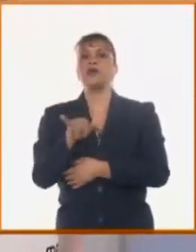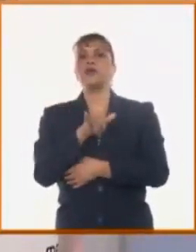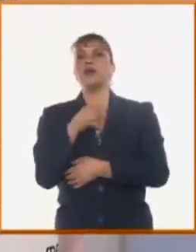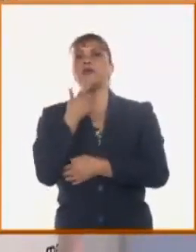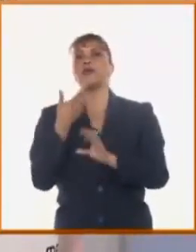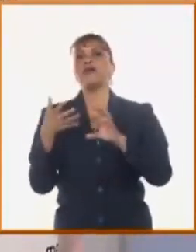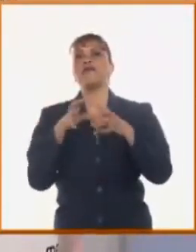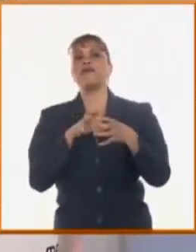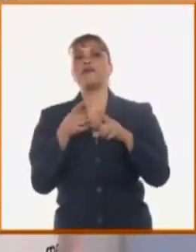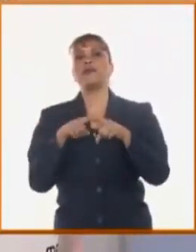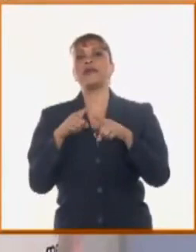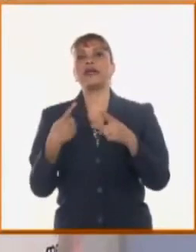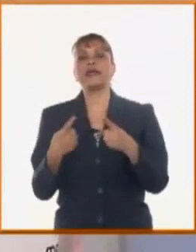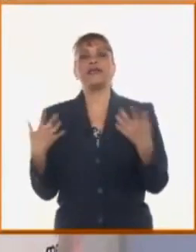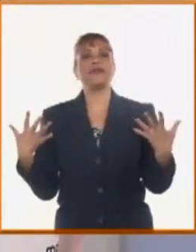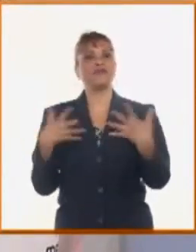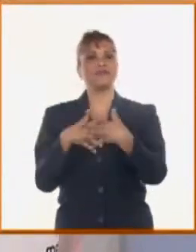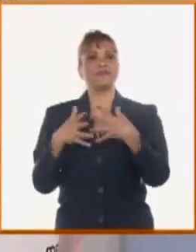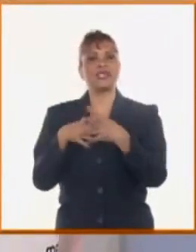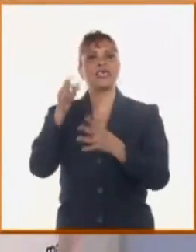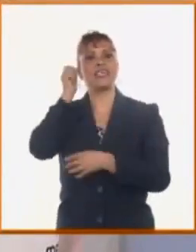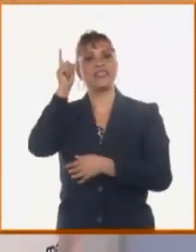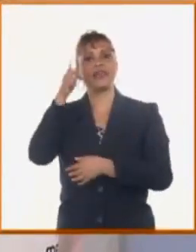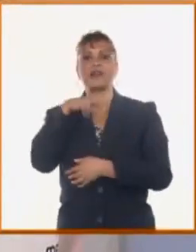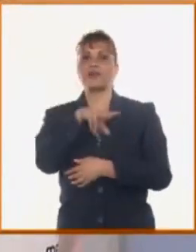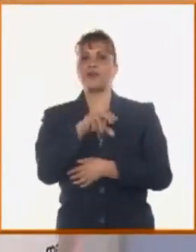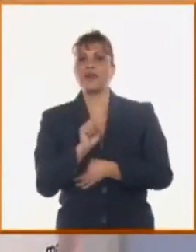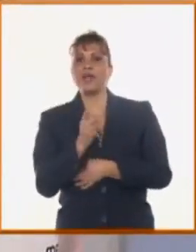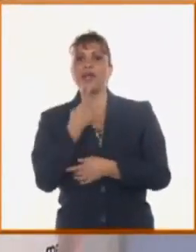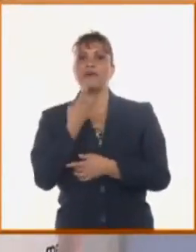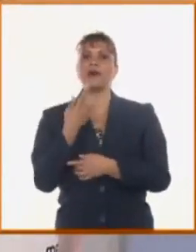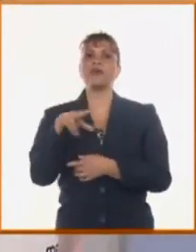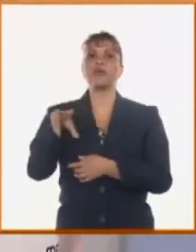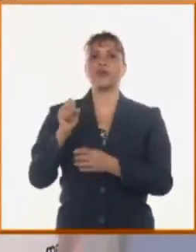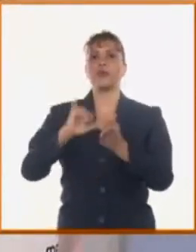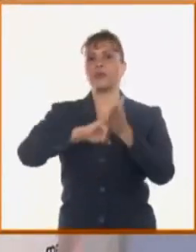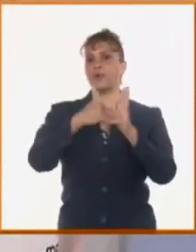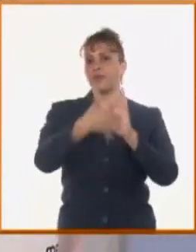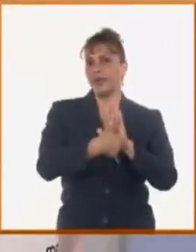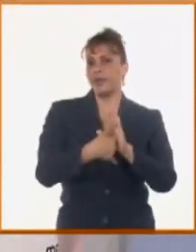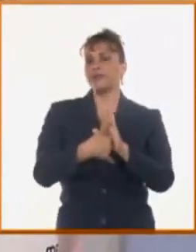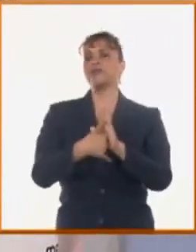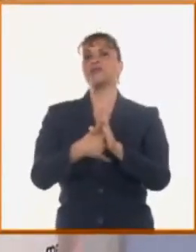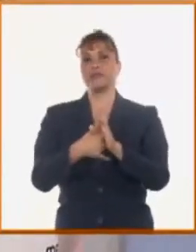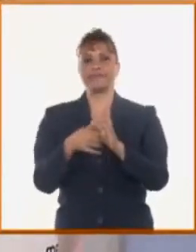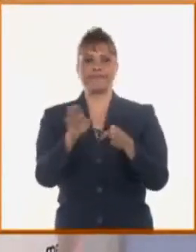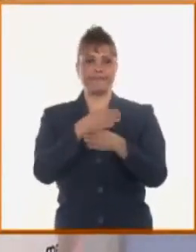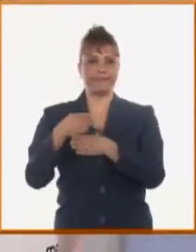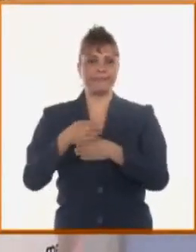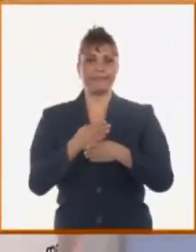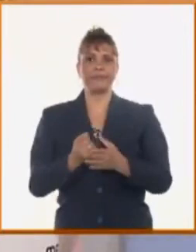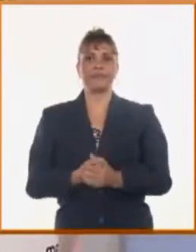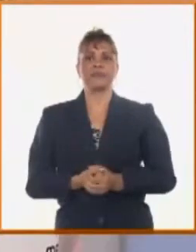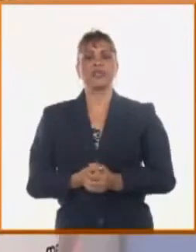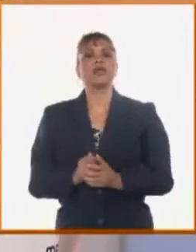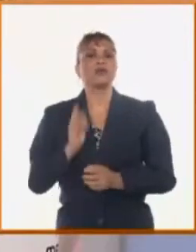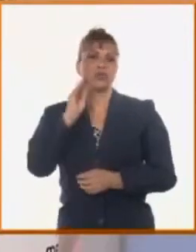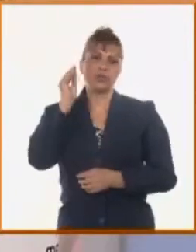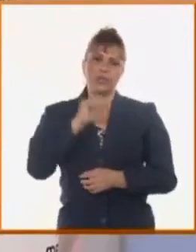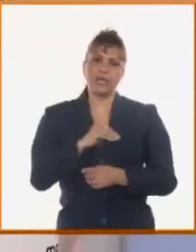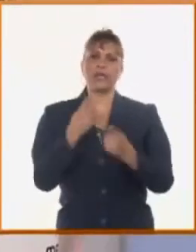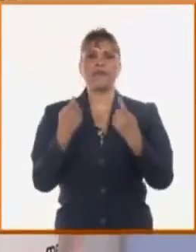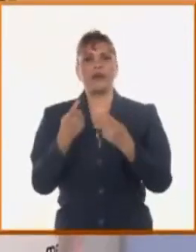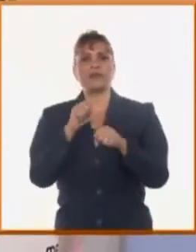una fuente de nuevas ideas y nuevos proyectos. Creo que aunque nos queda